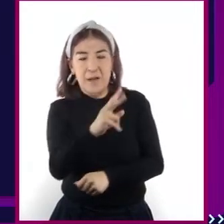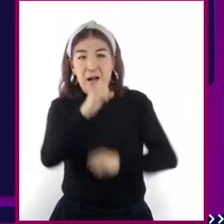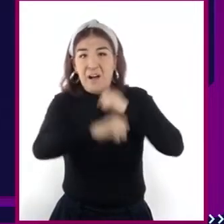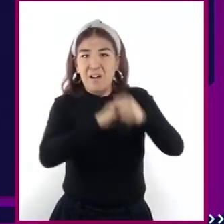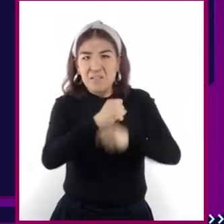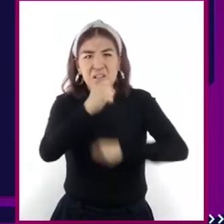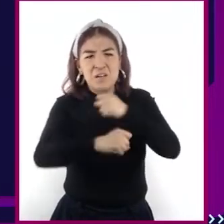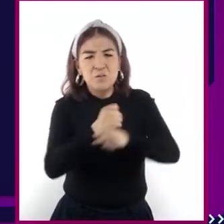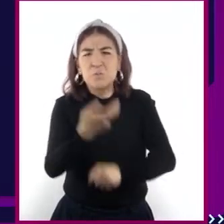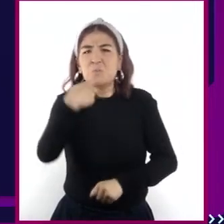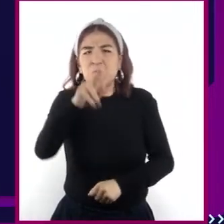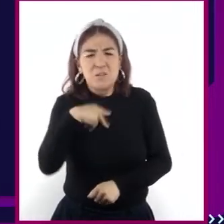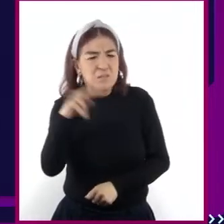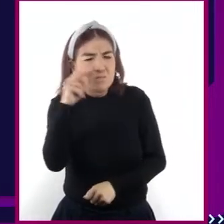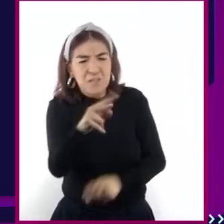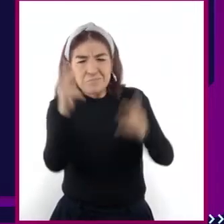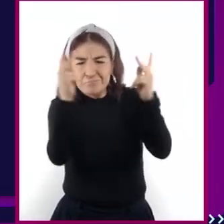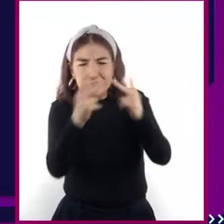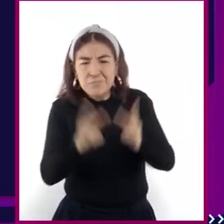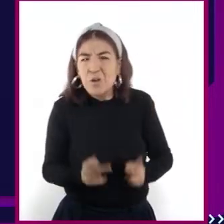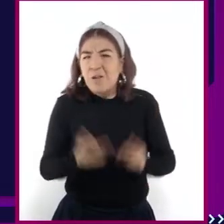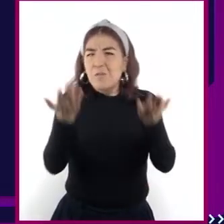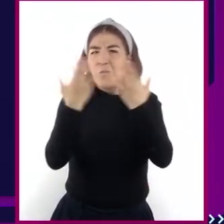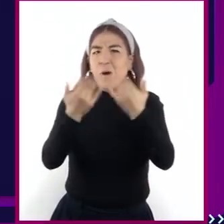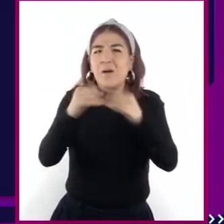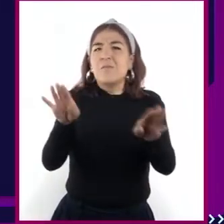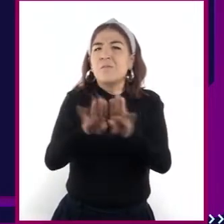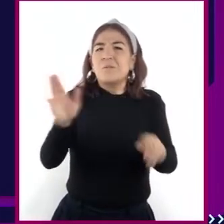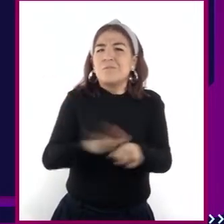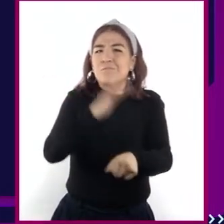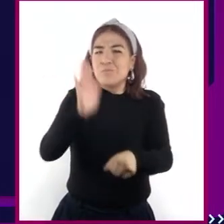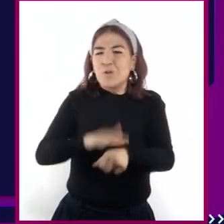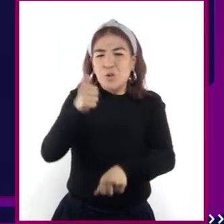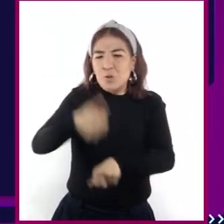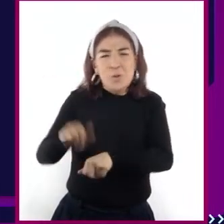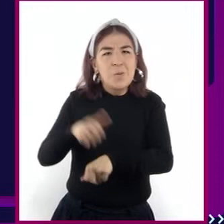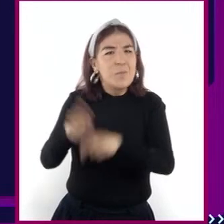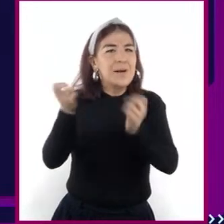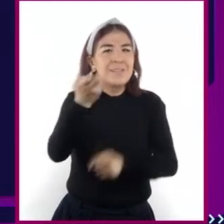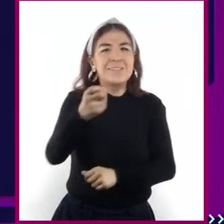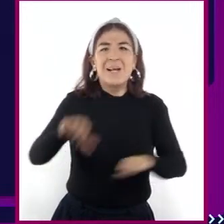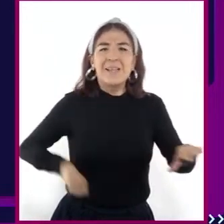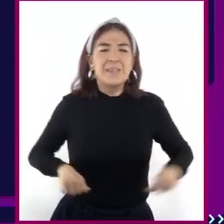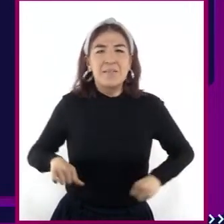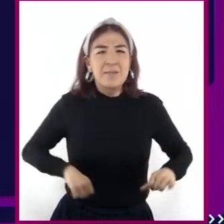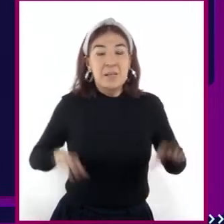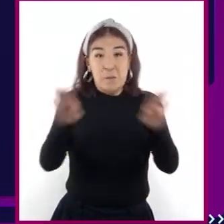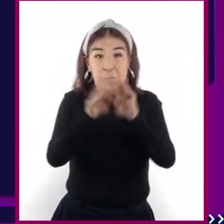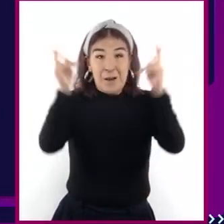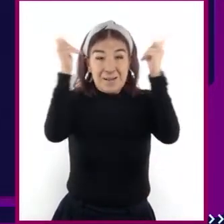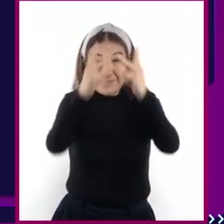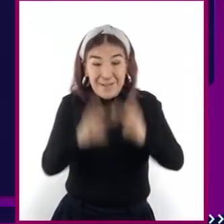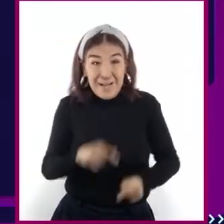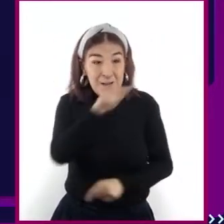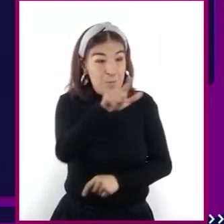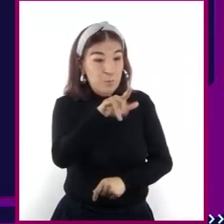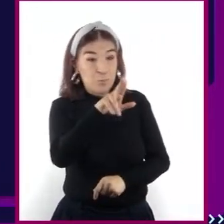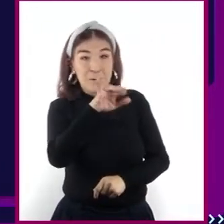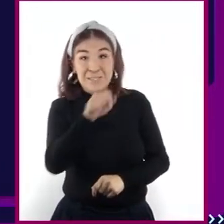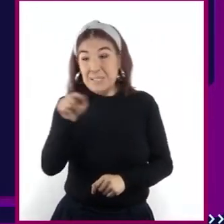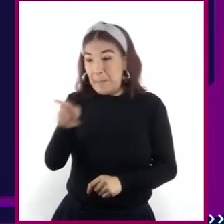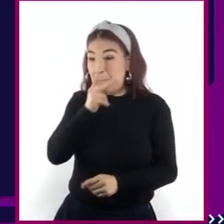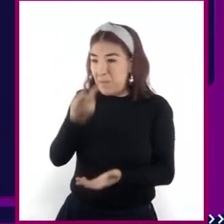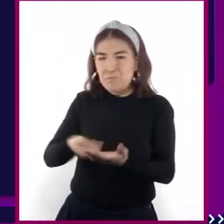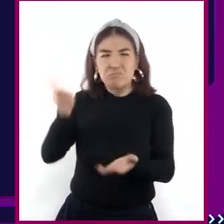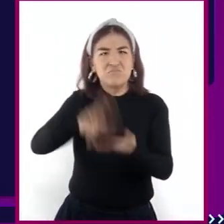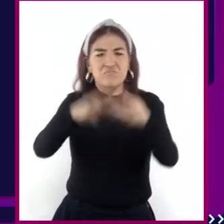no encuentro alguna coincidencia que cumpla con la condición del reto. Es decir, para ninguna edad de Luis, la edad de su papá es el